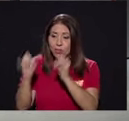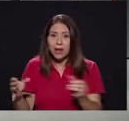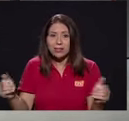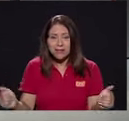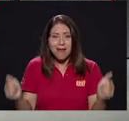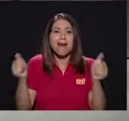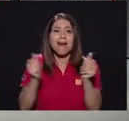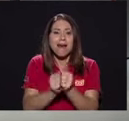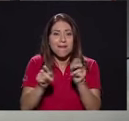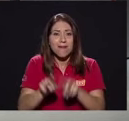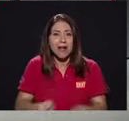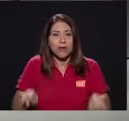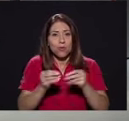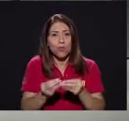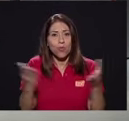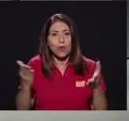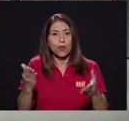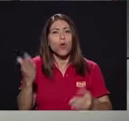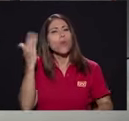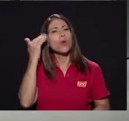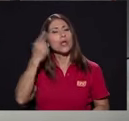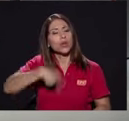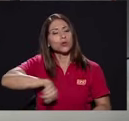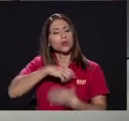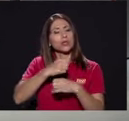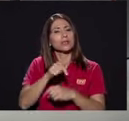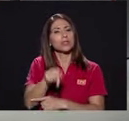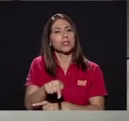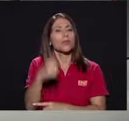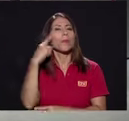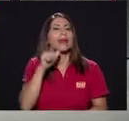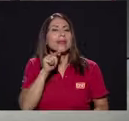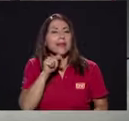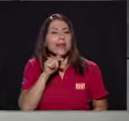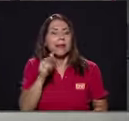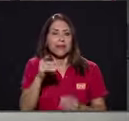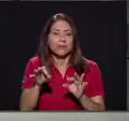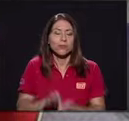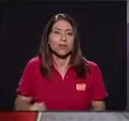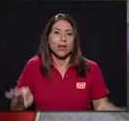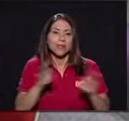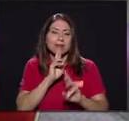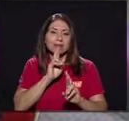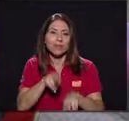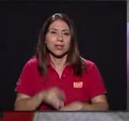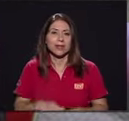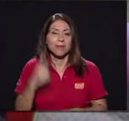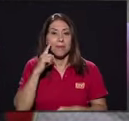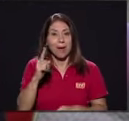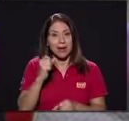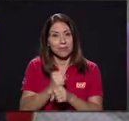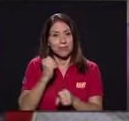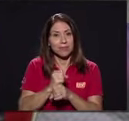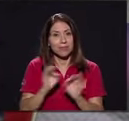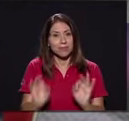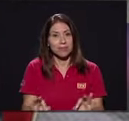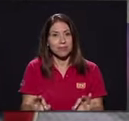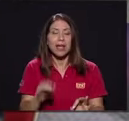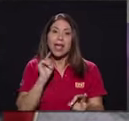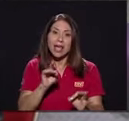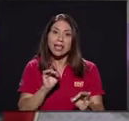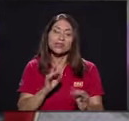valor público, que obedece a la gran pregunta, ¿por qué hacemos lo que hacemos y para quién hacemos lo que hacemos? Y eso es fundamental, responder esa pregunta para construir valor público. Y